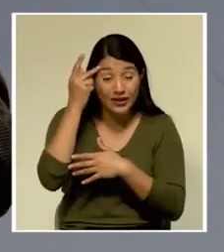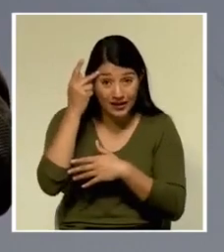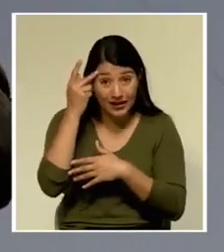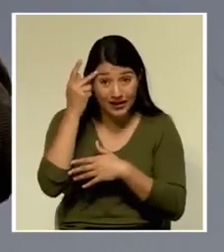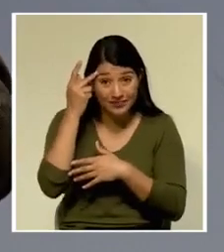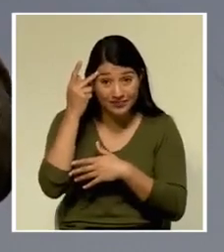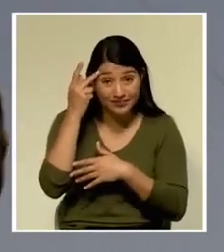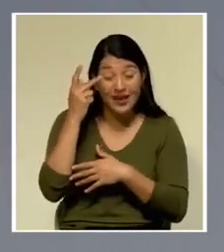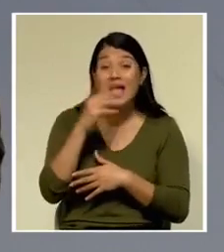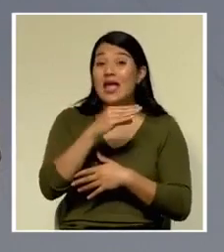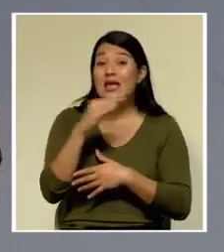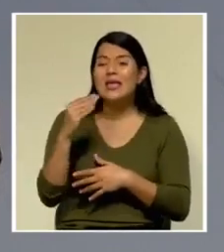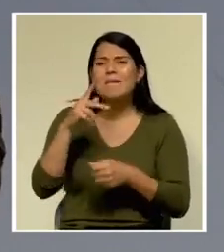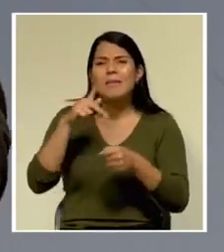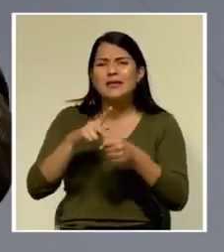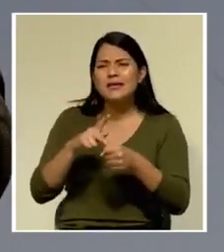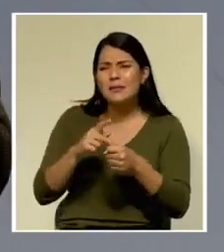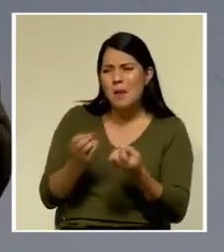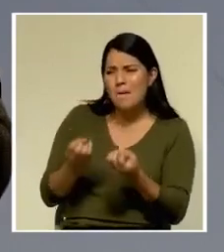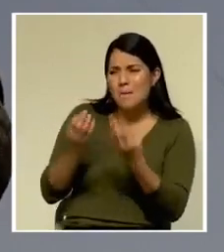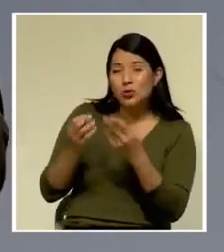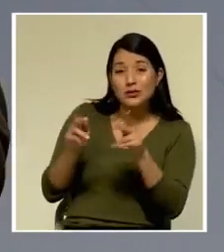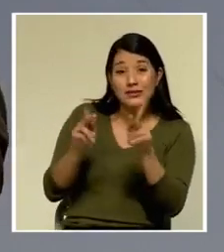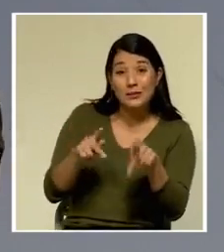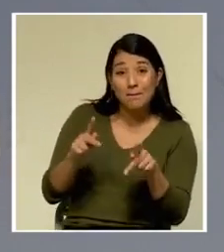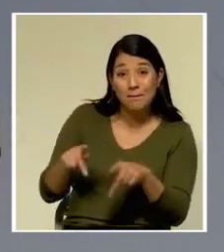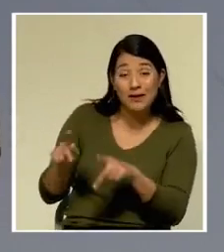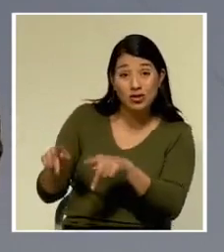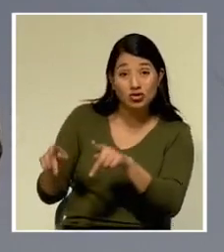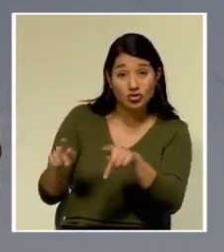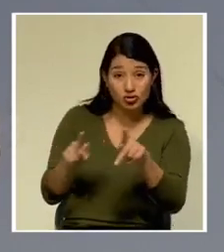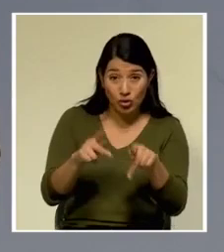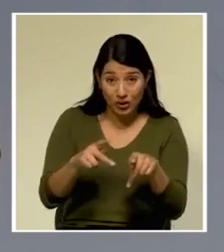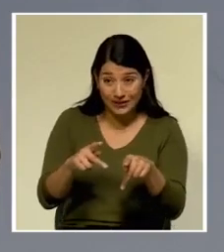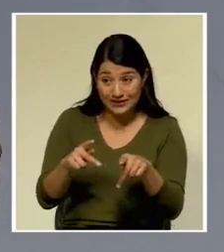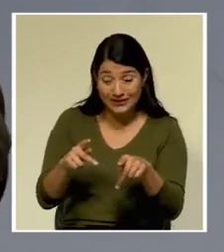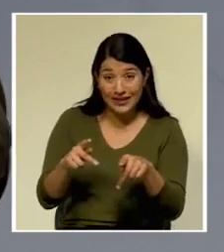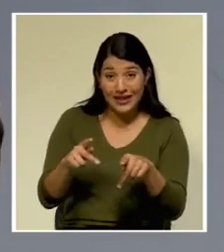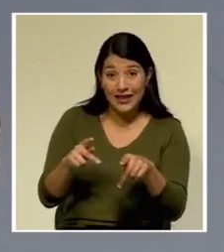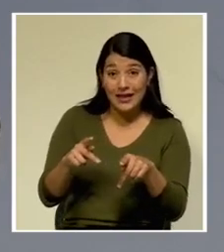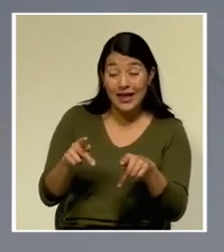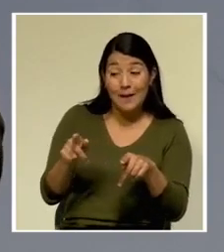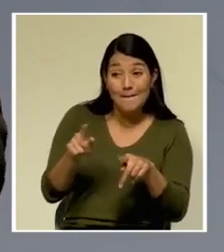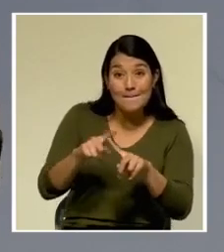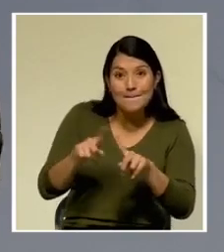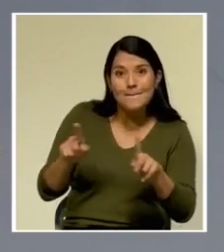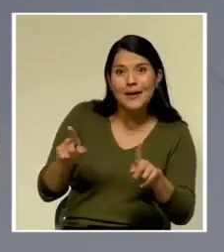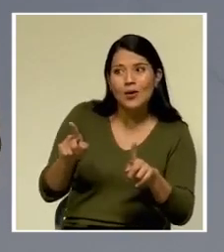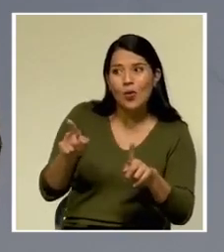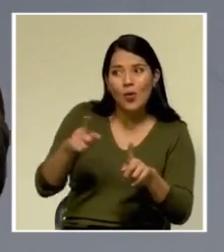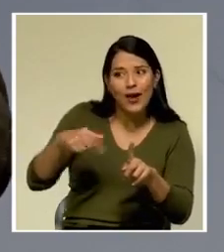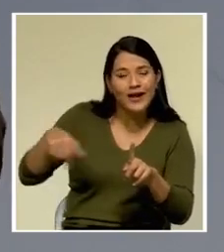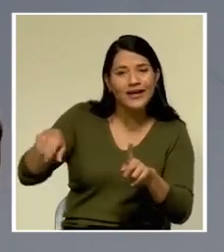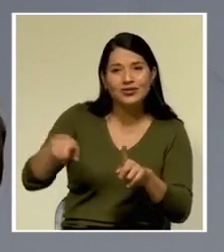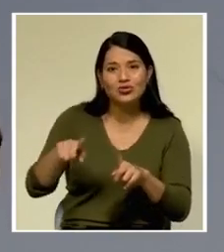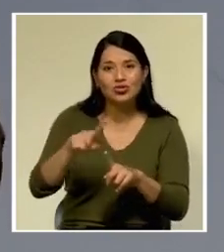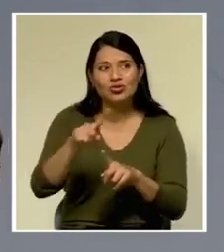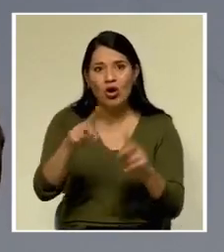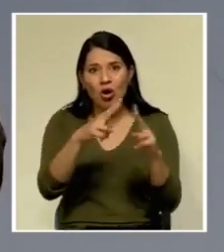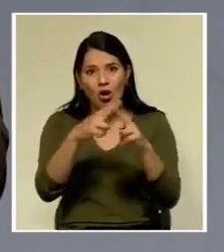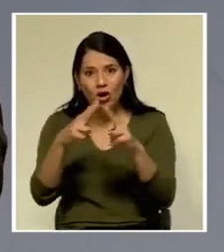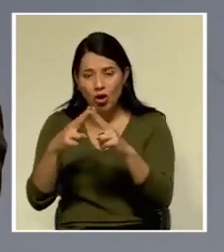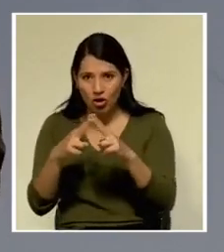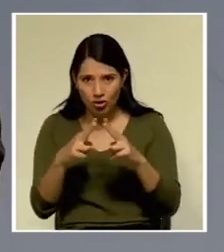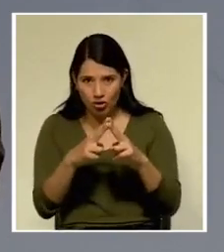a el escrutinio del electorado a través de sus candidaturas, sino de esos